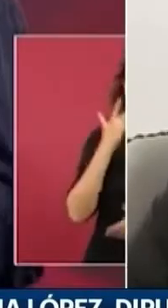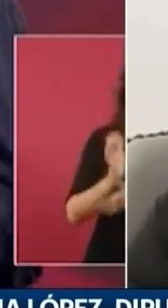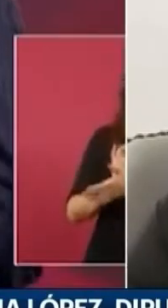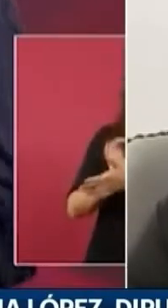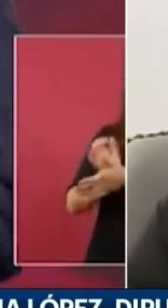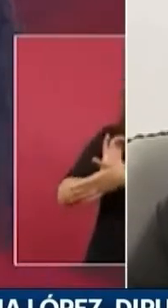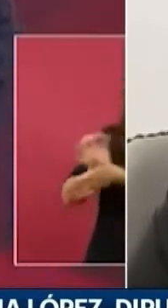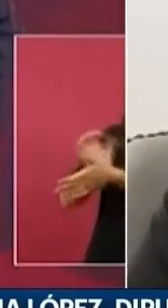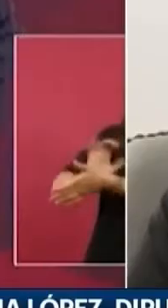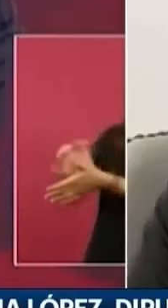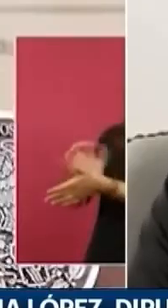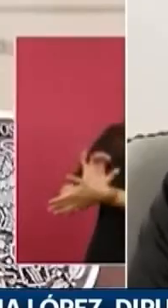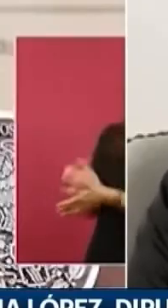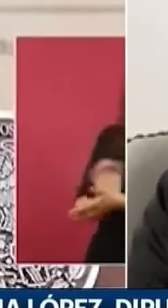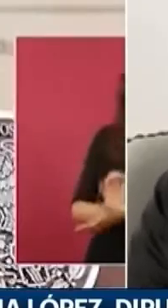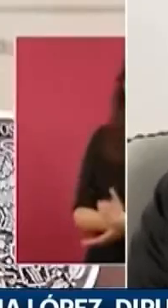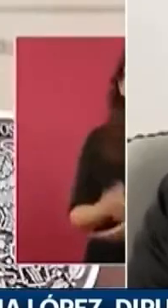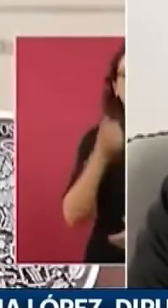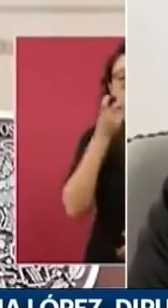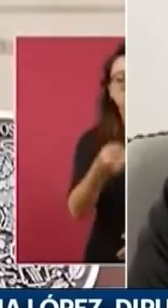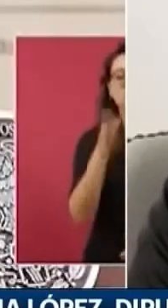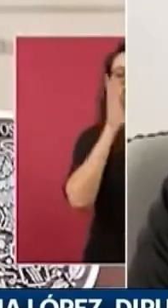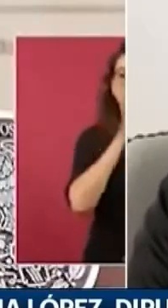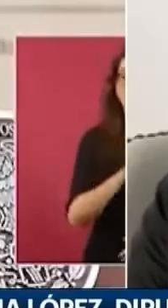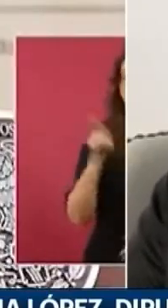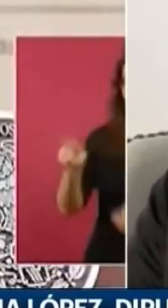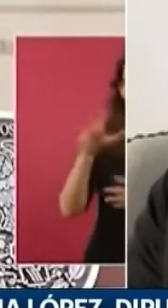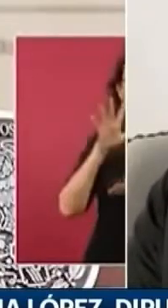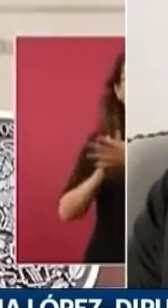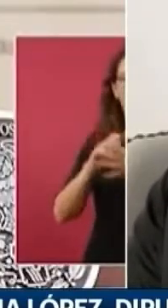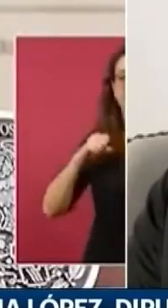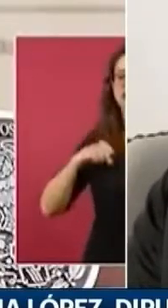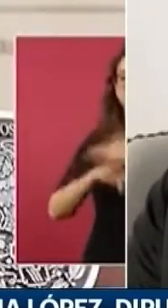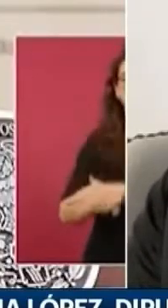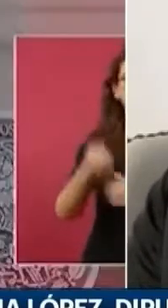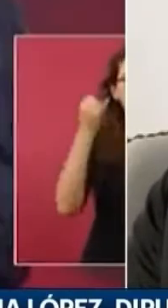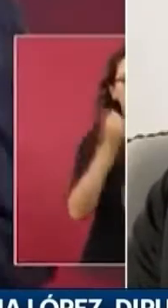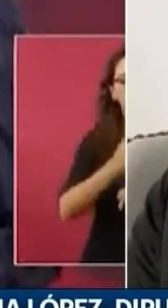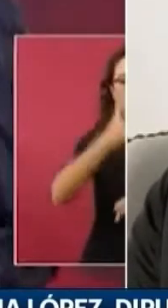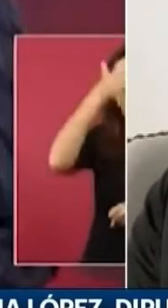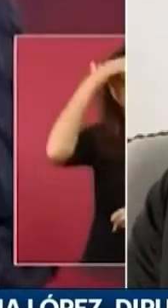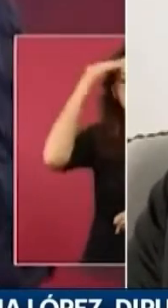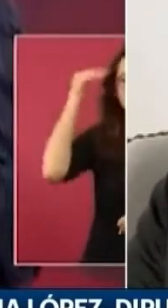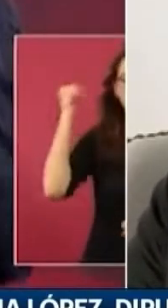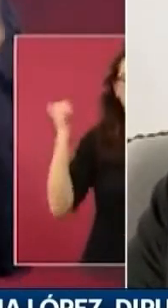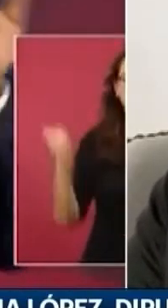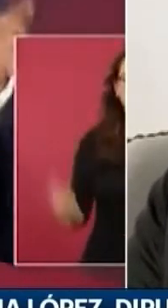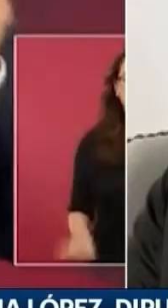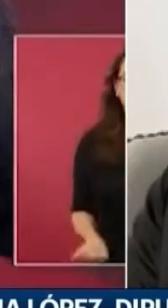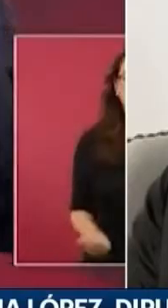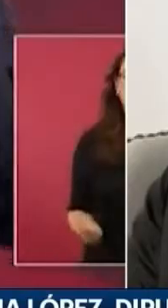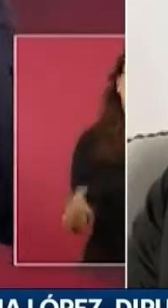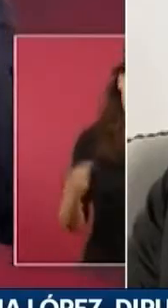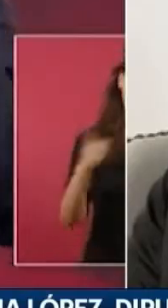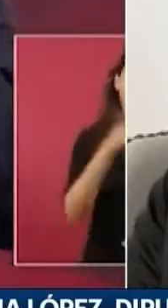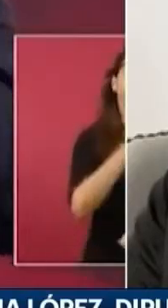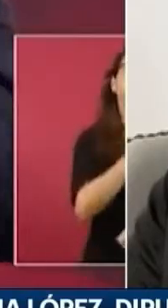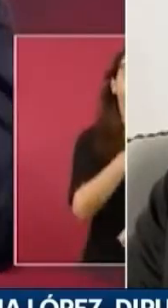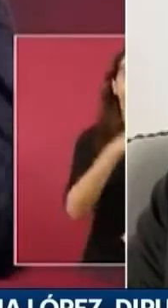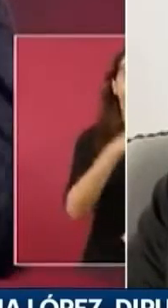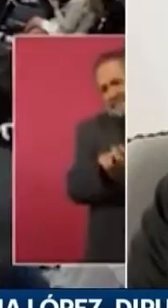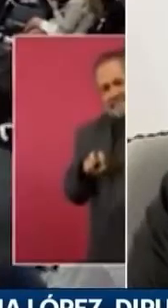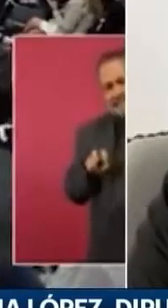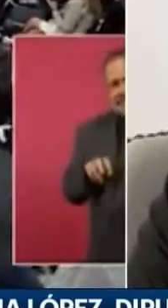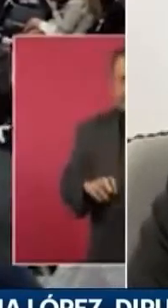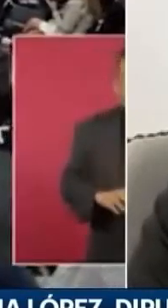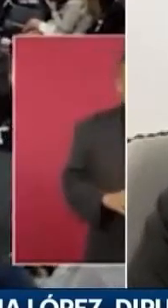muy importante: el futuro de este mecanismo de integración. ¿Qué va a pasar con la Alianza del Pacífico? ¿Se están frenando acuerdos? ¿Se están frenando